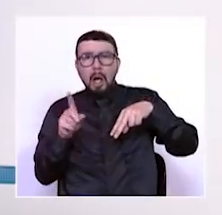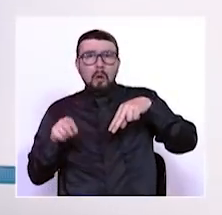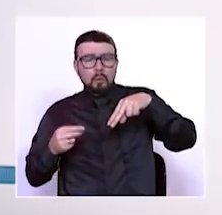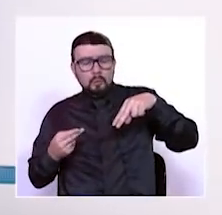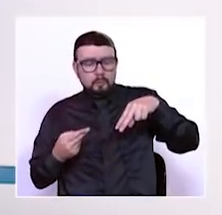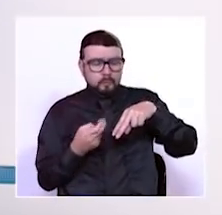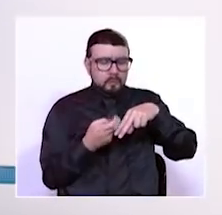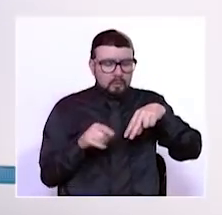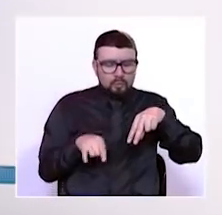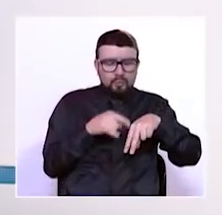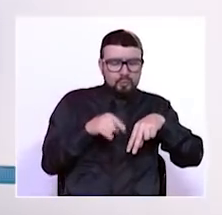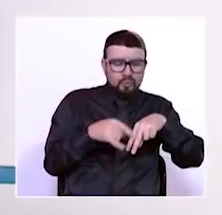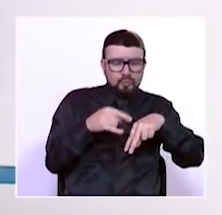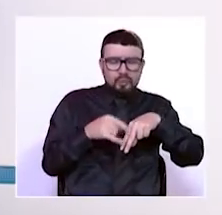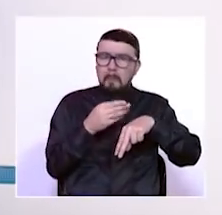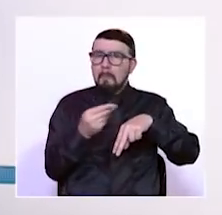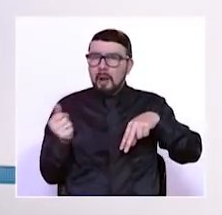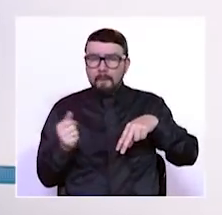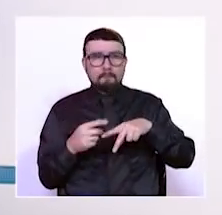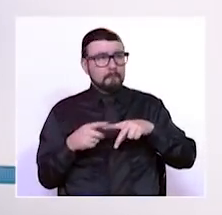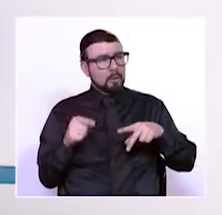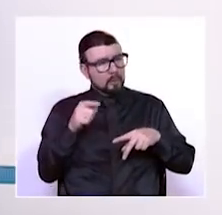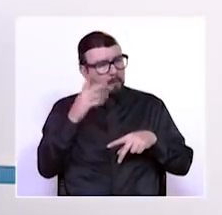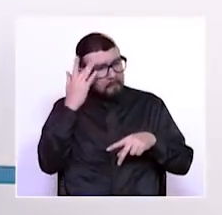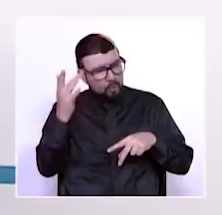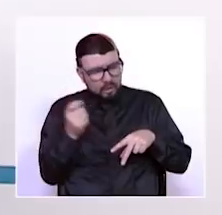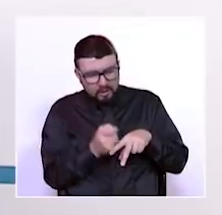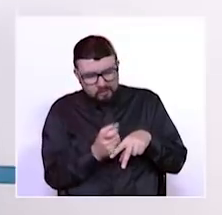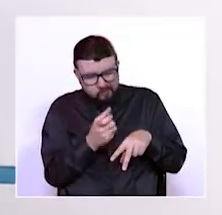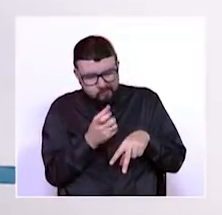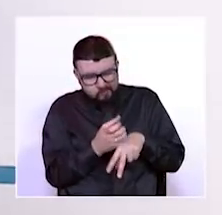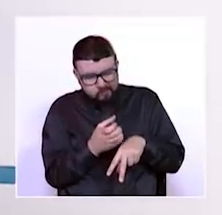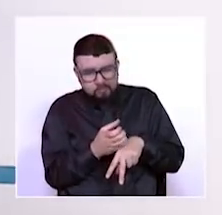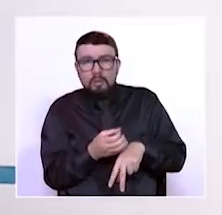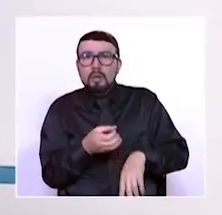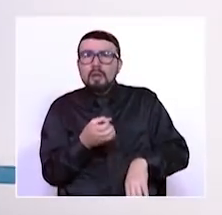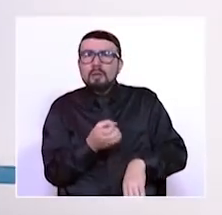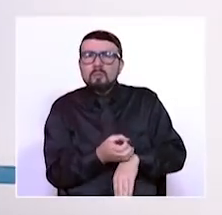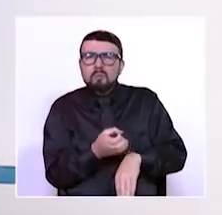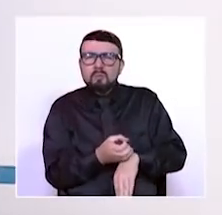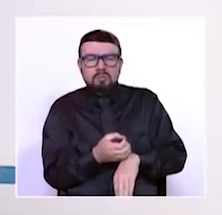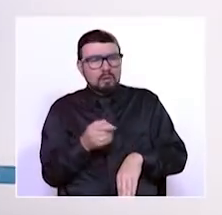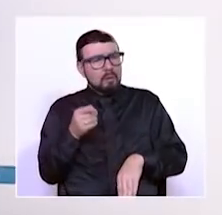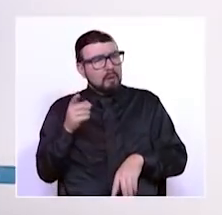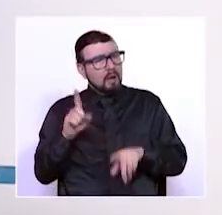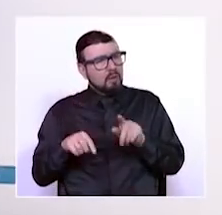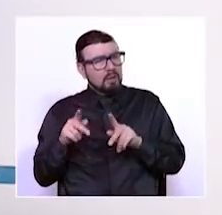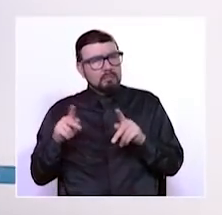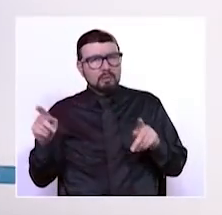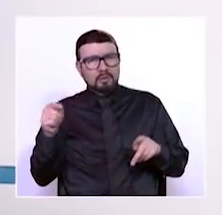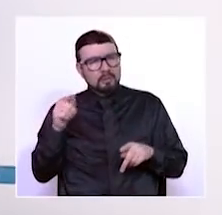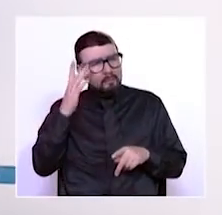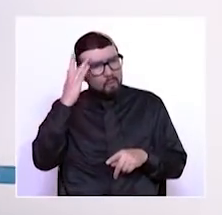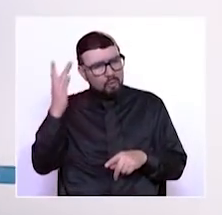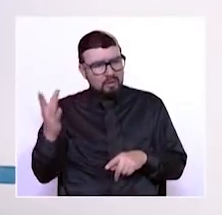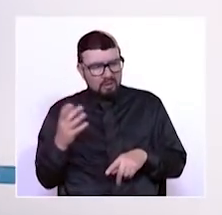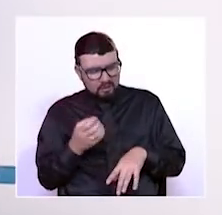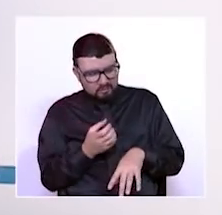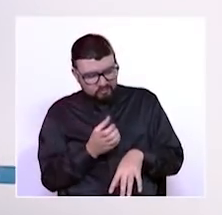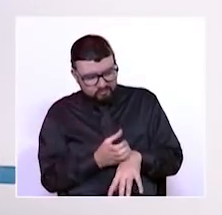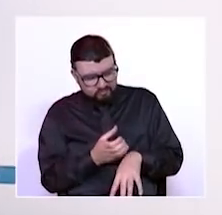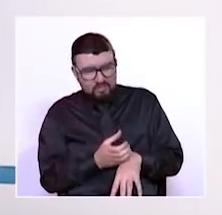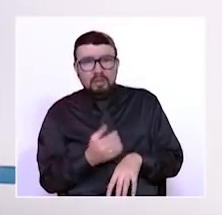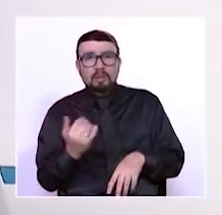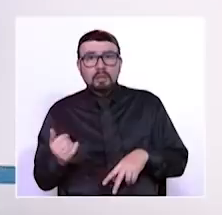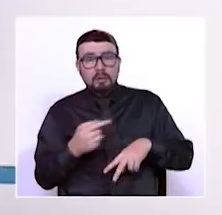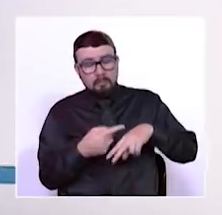demás. Pero, ¿por qué la úlcera? ¿Por qué vemos tantas personas con estas lesiones en las piernas